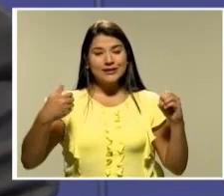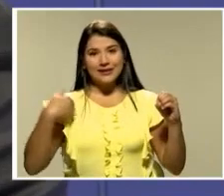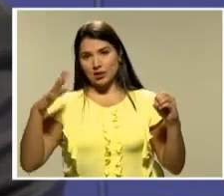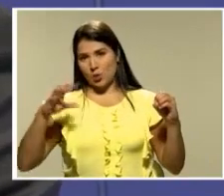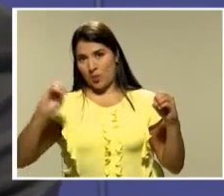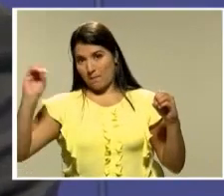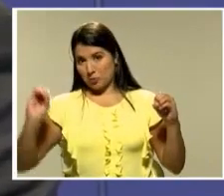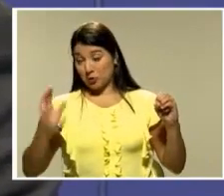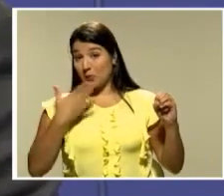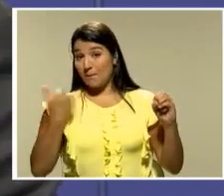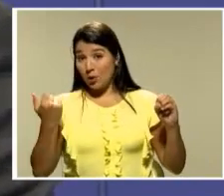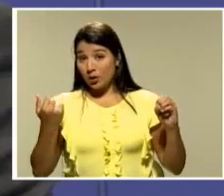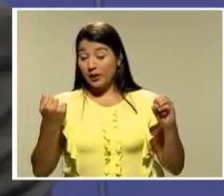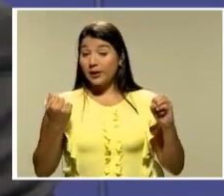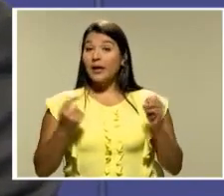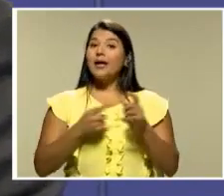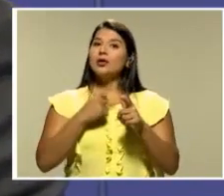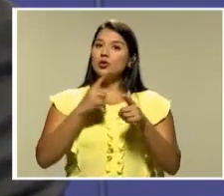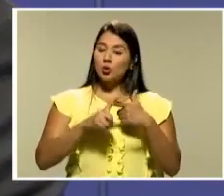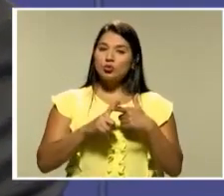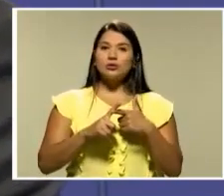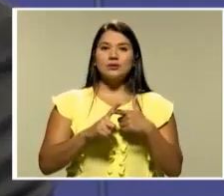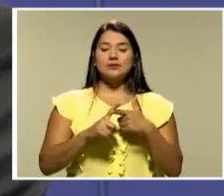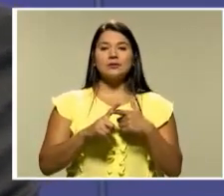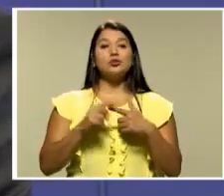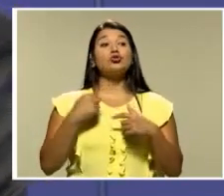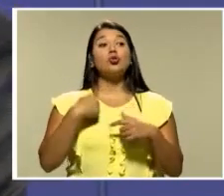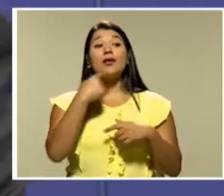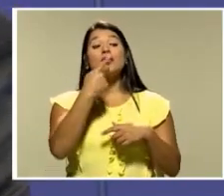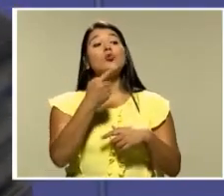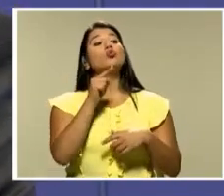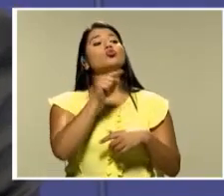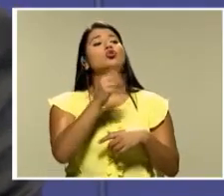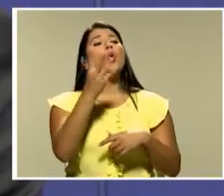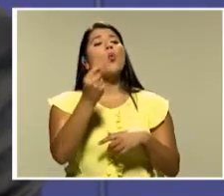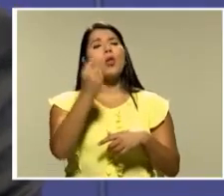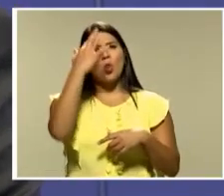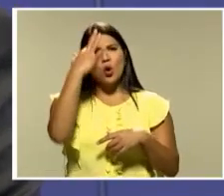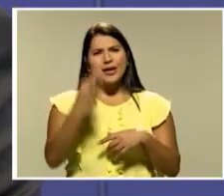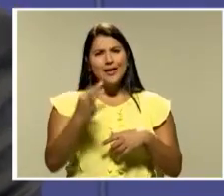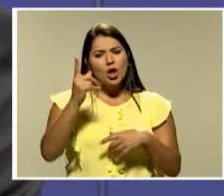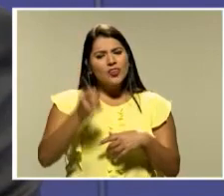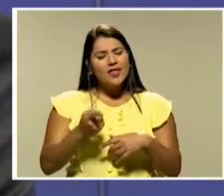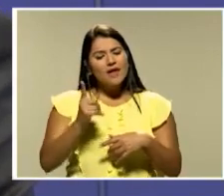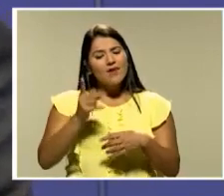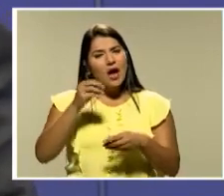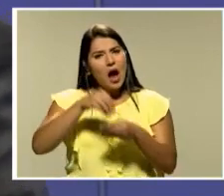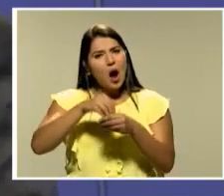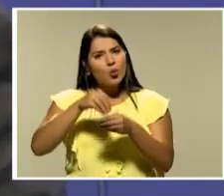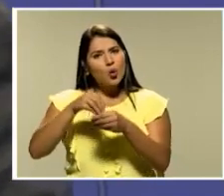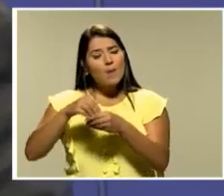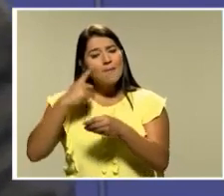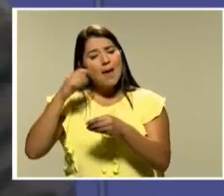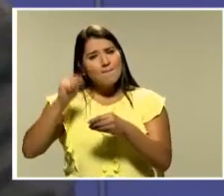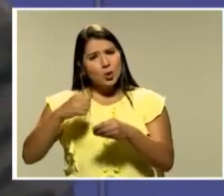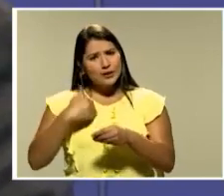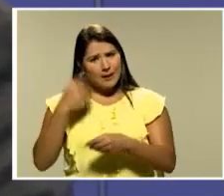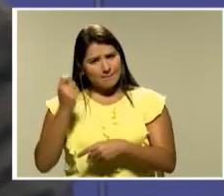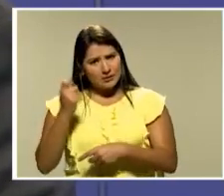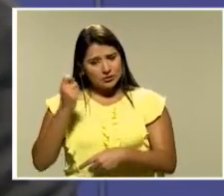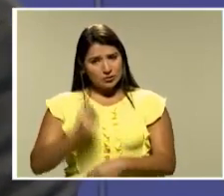ahí yo siempre hago la contrapartida. Ok, ¿usted cuánto cree que tiene que ahorrar para tener una